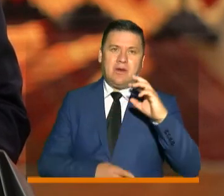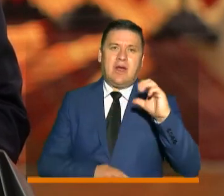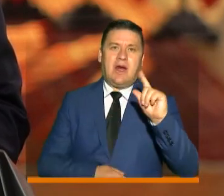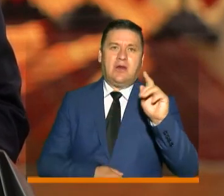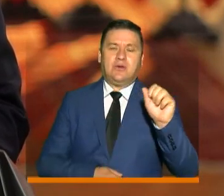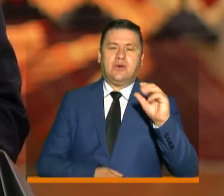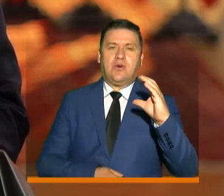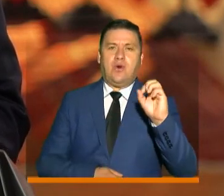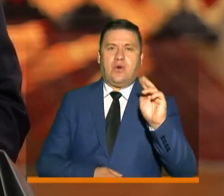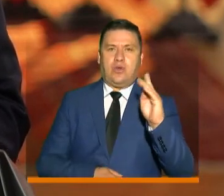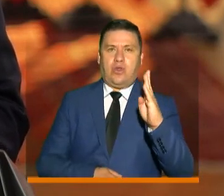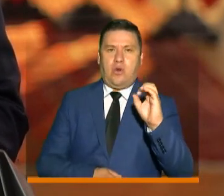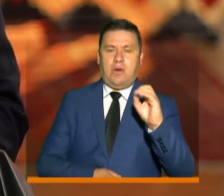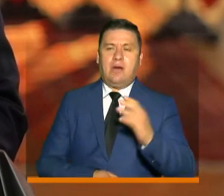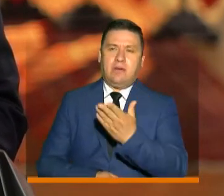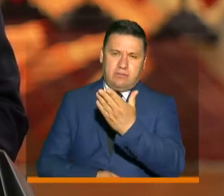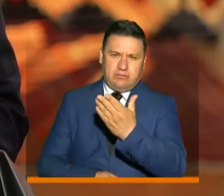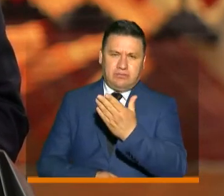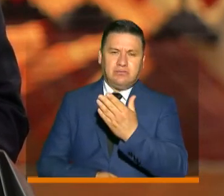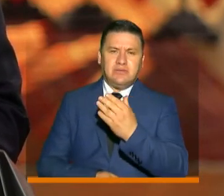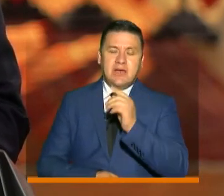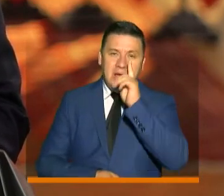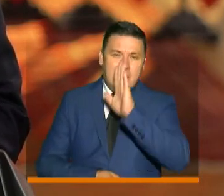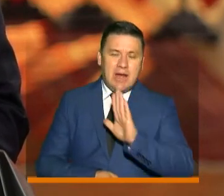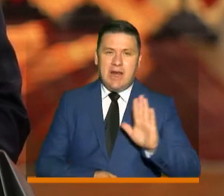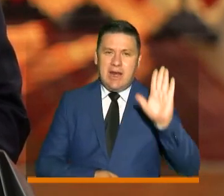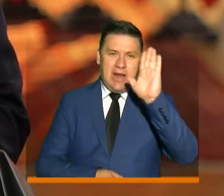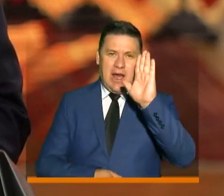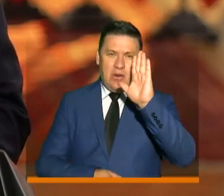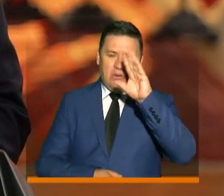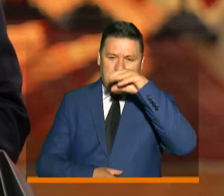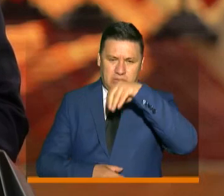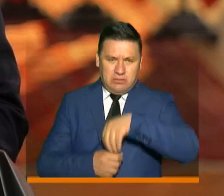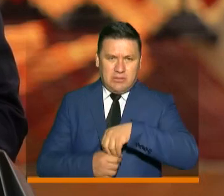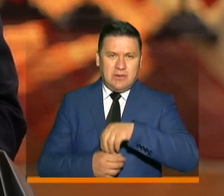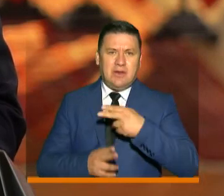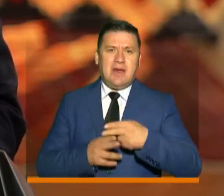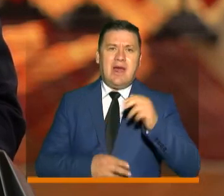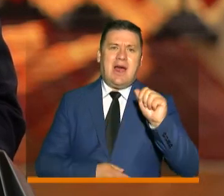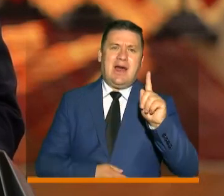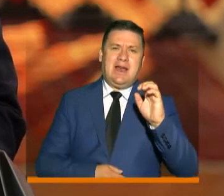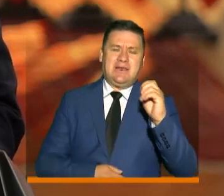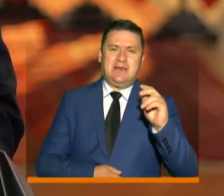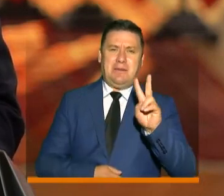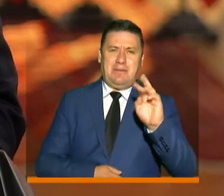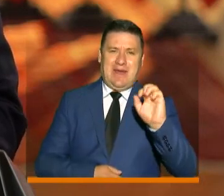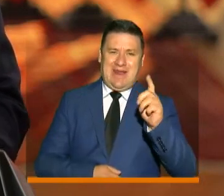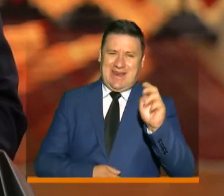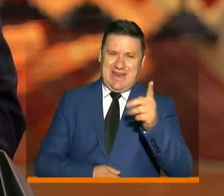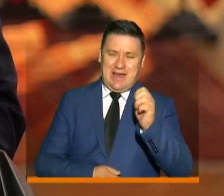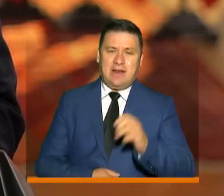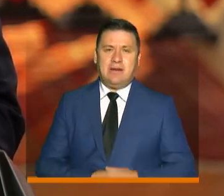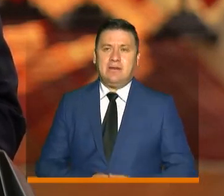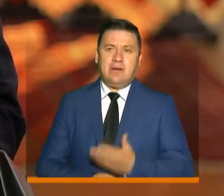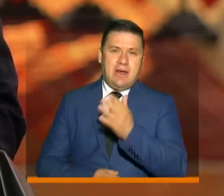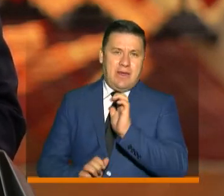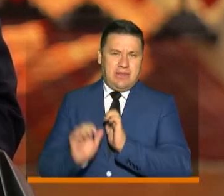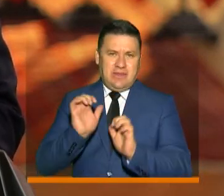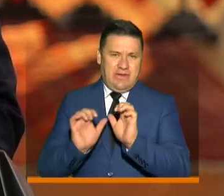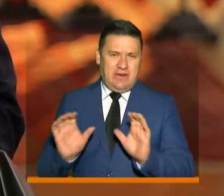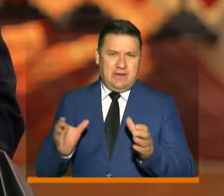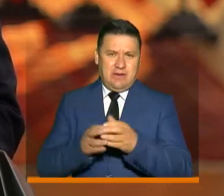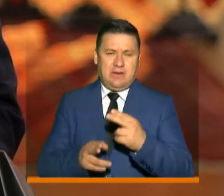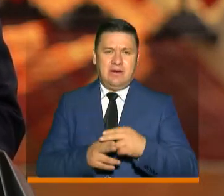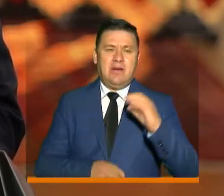felipe córdoba señor registrador nacional del estado civil alexander de garrocha señor defensor del